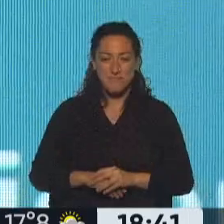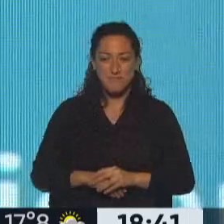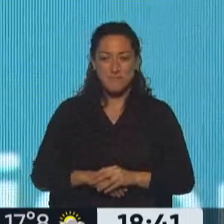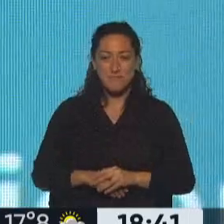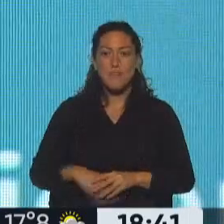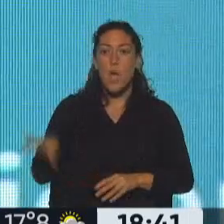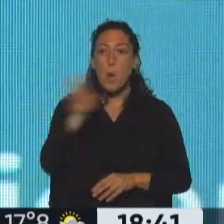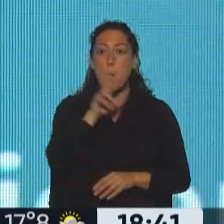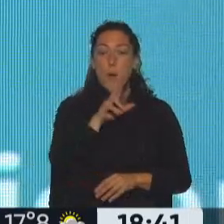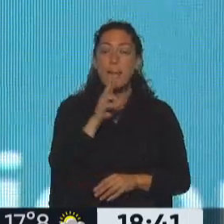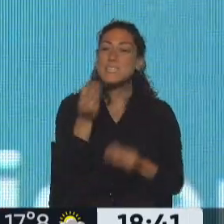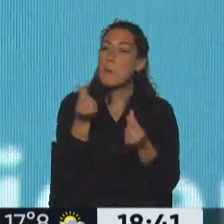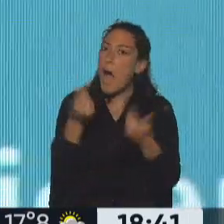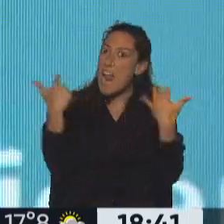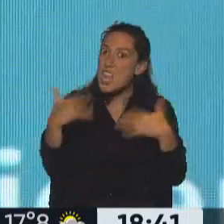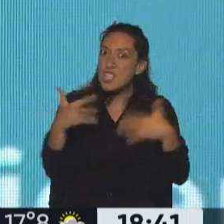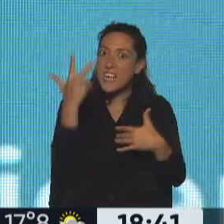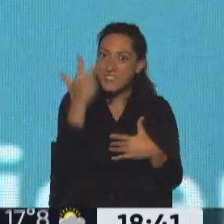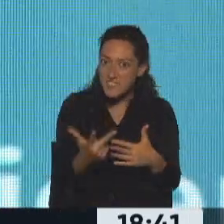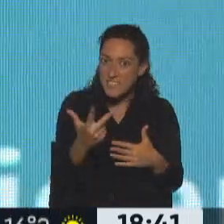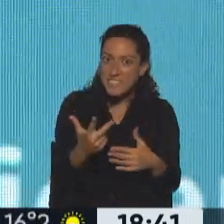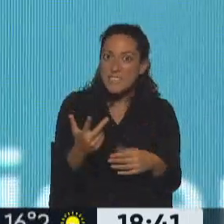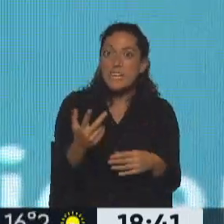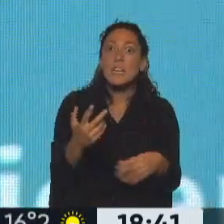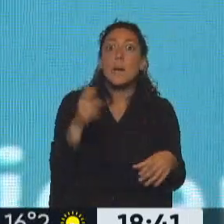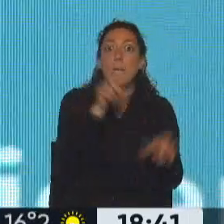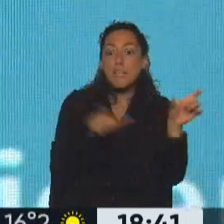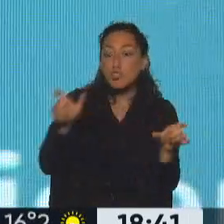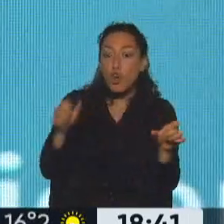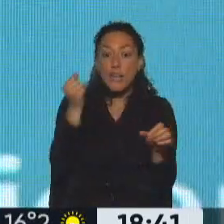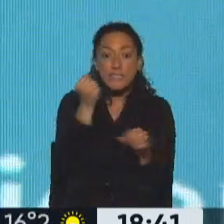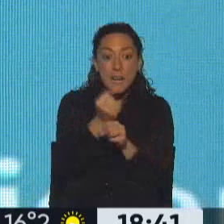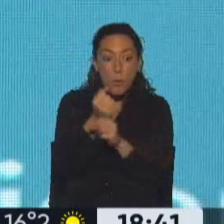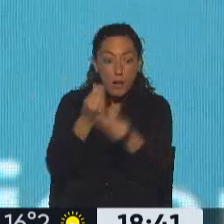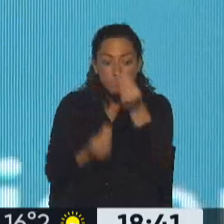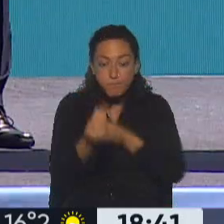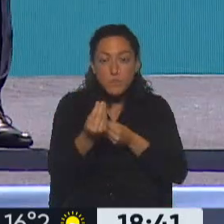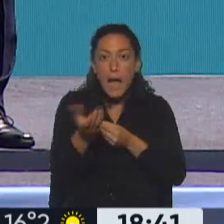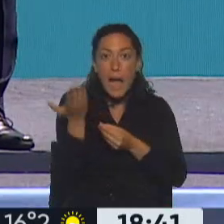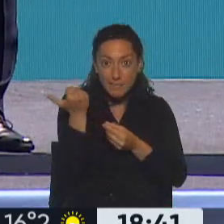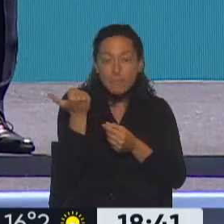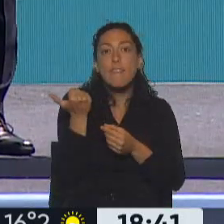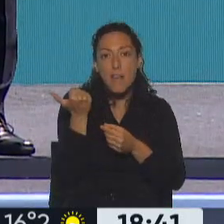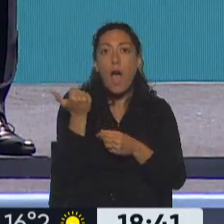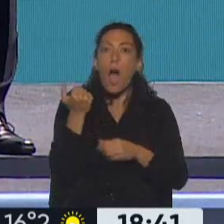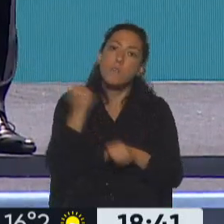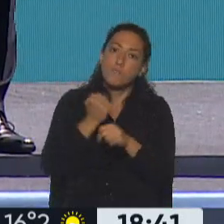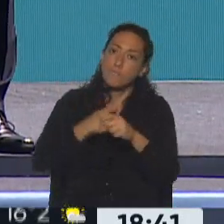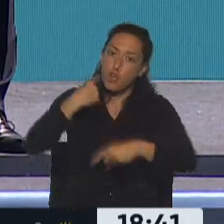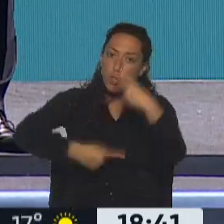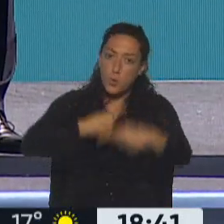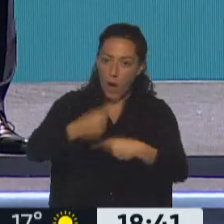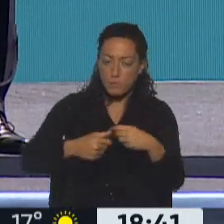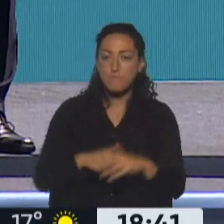Tres mujeres valiosas que deberán seguir adelante con la tarea que han iniciado quienes la precedieron. Con estas 3 mujeres